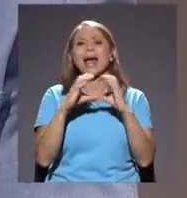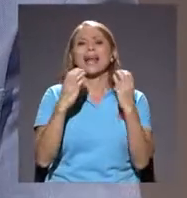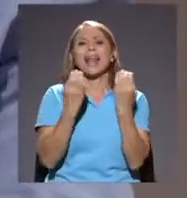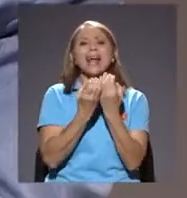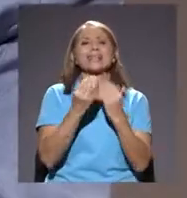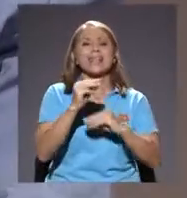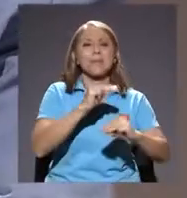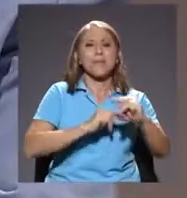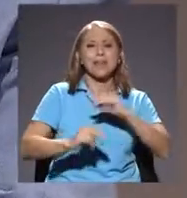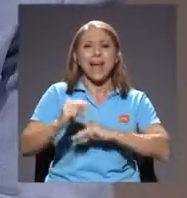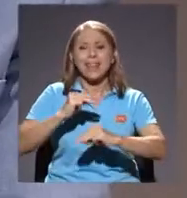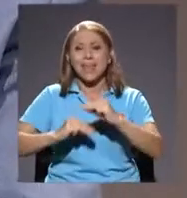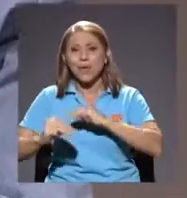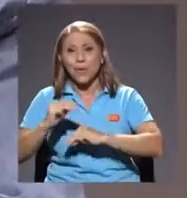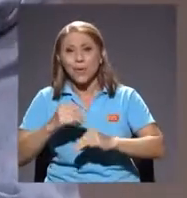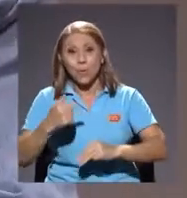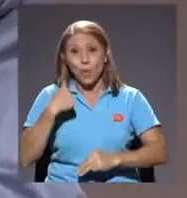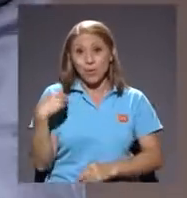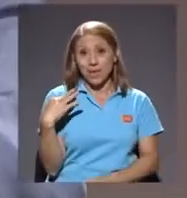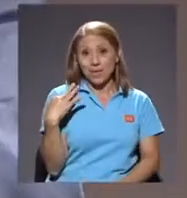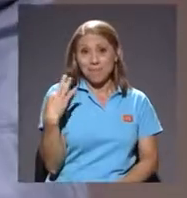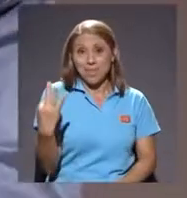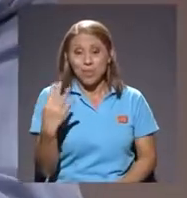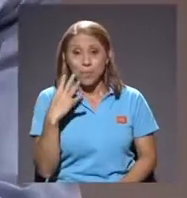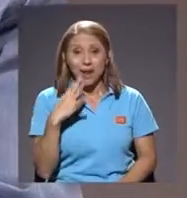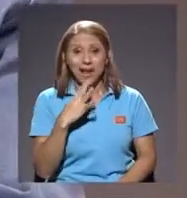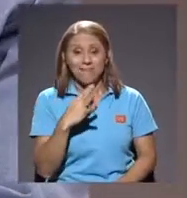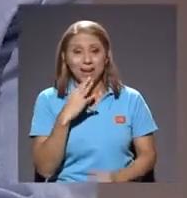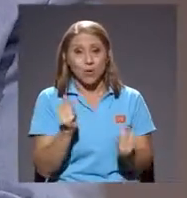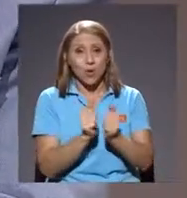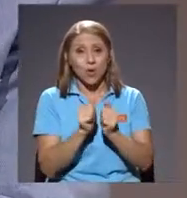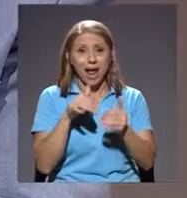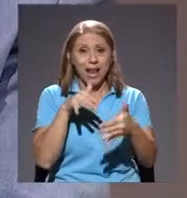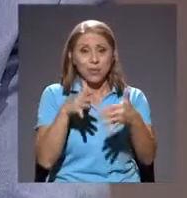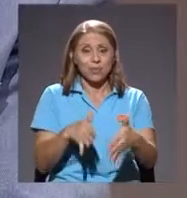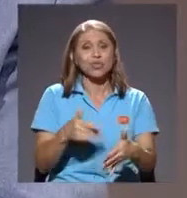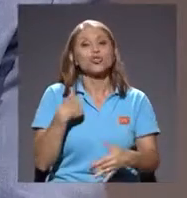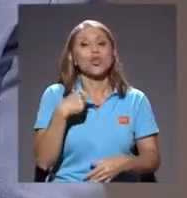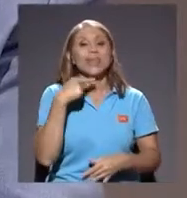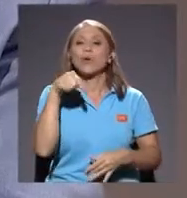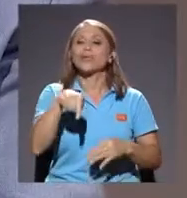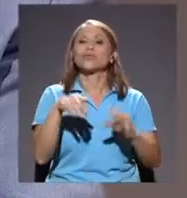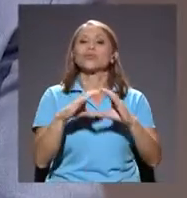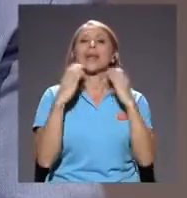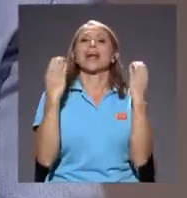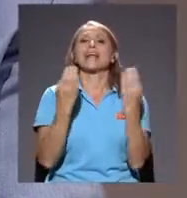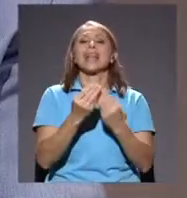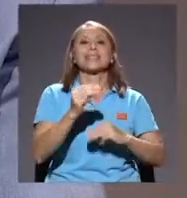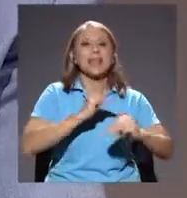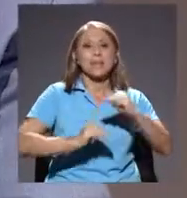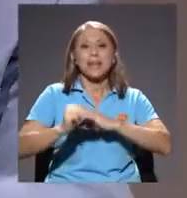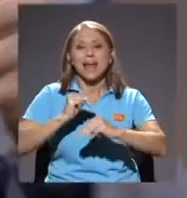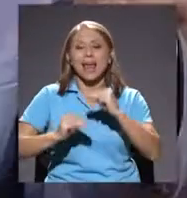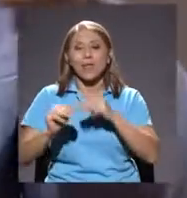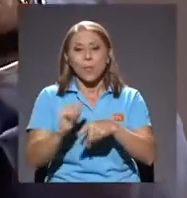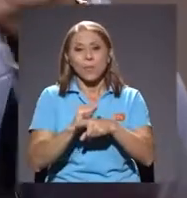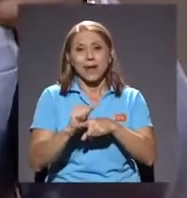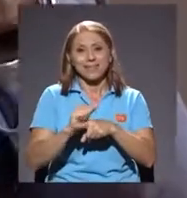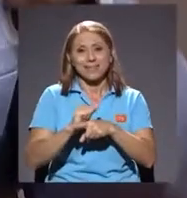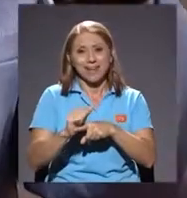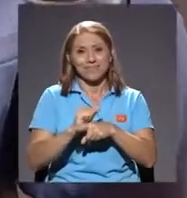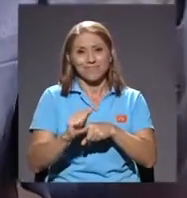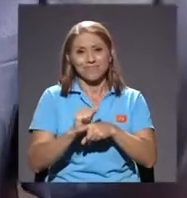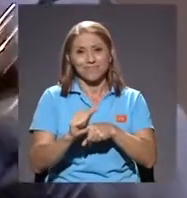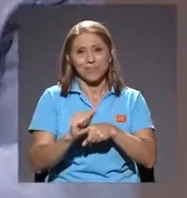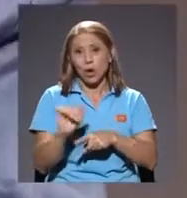conversar con alumnos esta es una clase de mercadeo práctica viendo como ahora estos